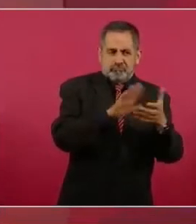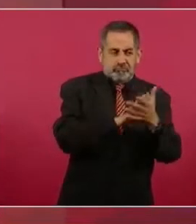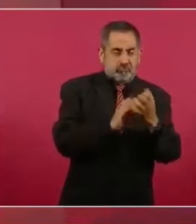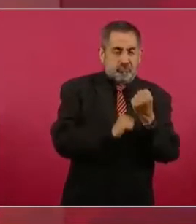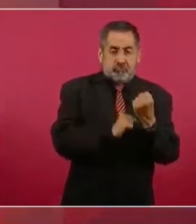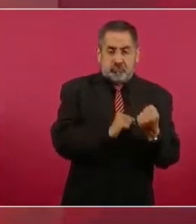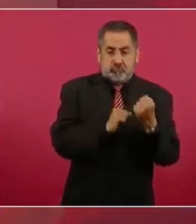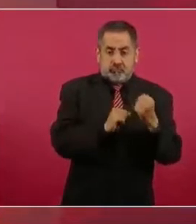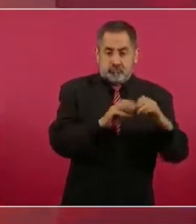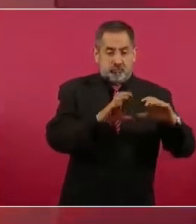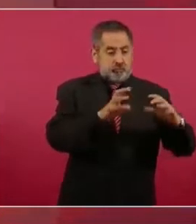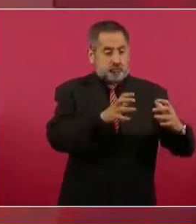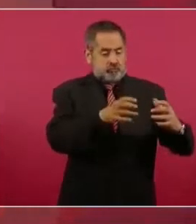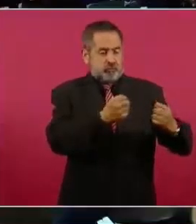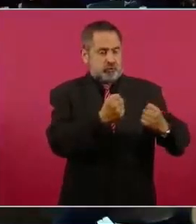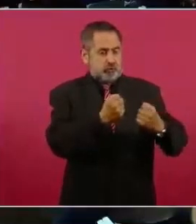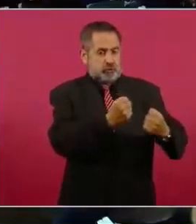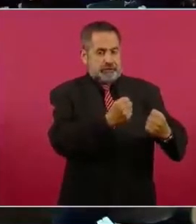fuerte